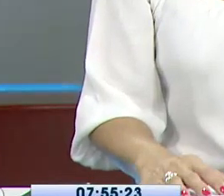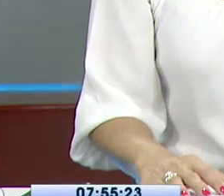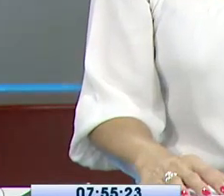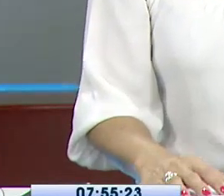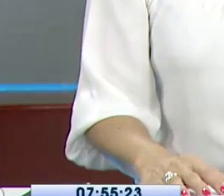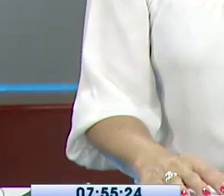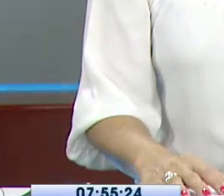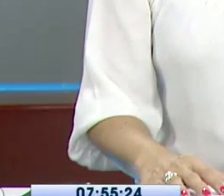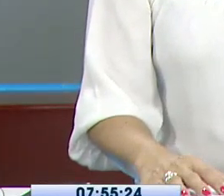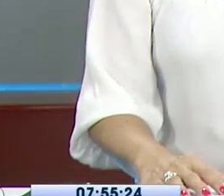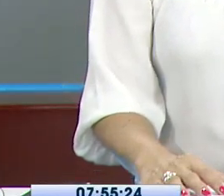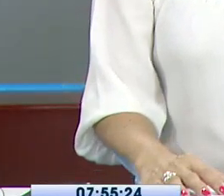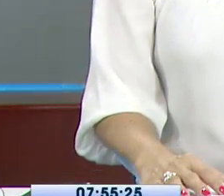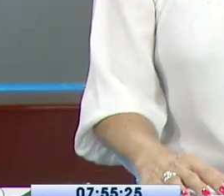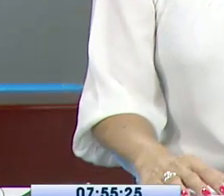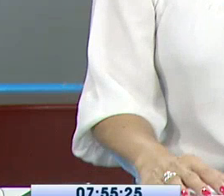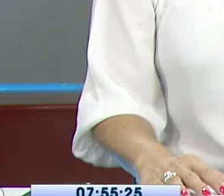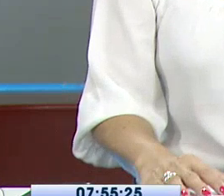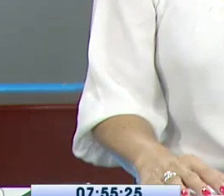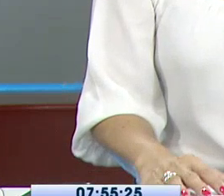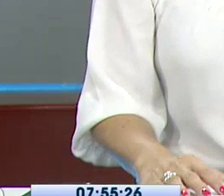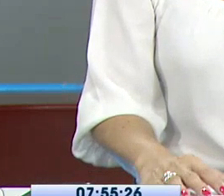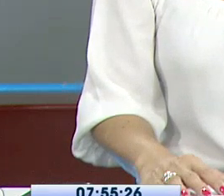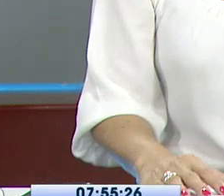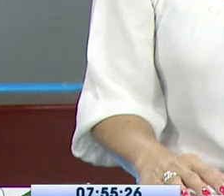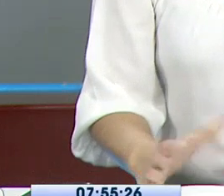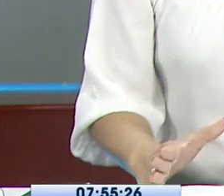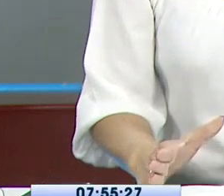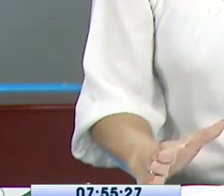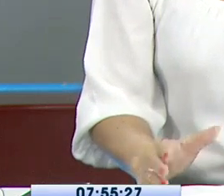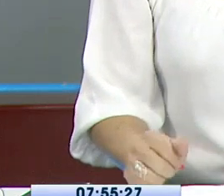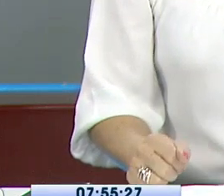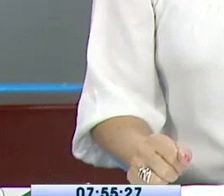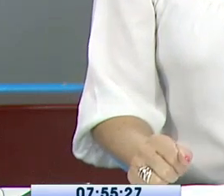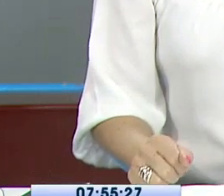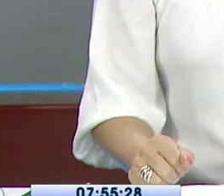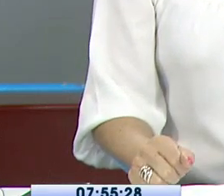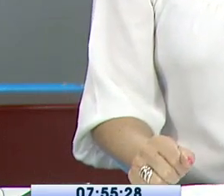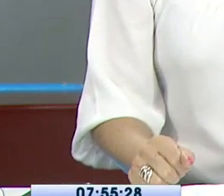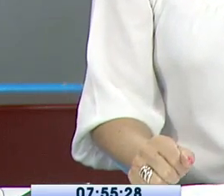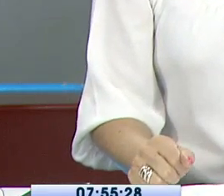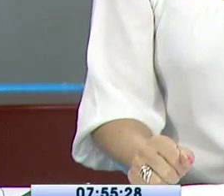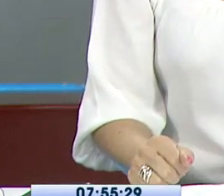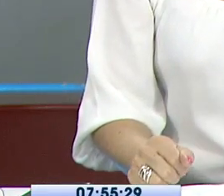Se presume que la menor estaba jugando con sus hermanos cuando ocurrió la tragedia.